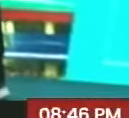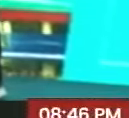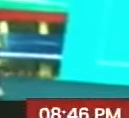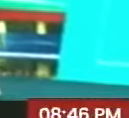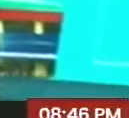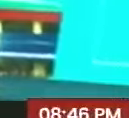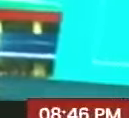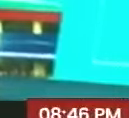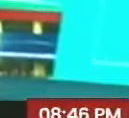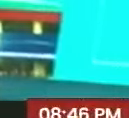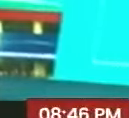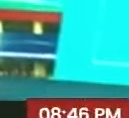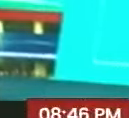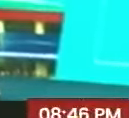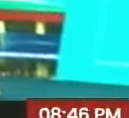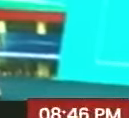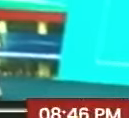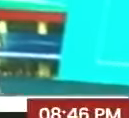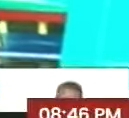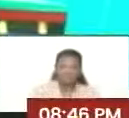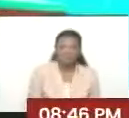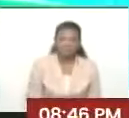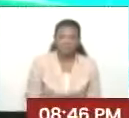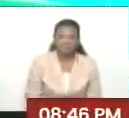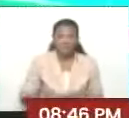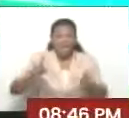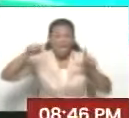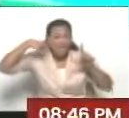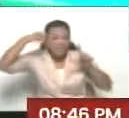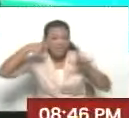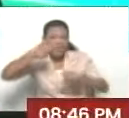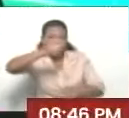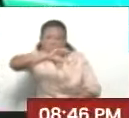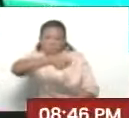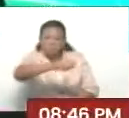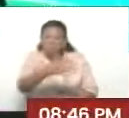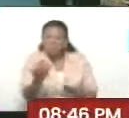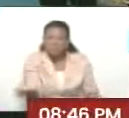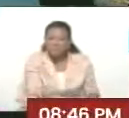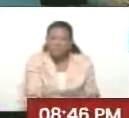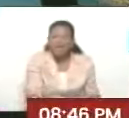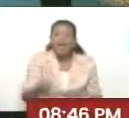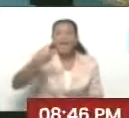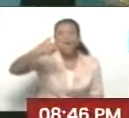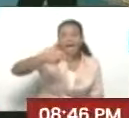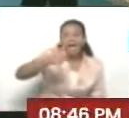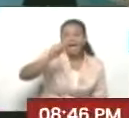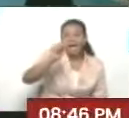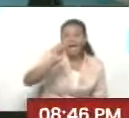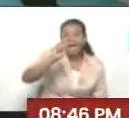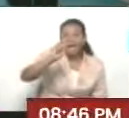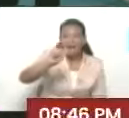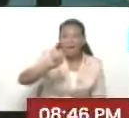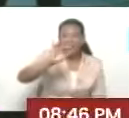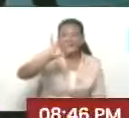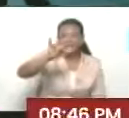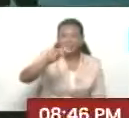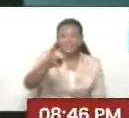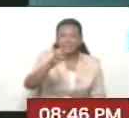¿qué le parece, vale, presidente? Mira quién tiene vino por ahí. Mírala. ¡Angerly!